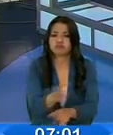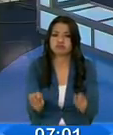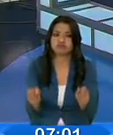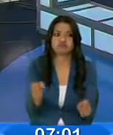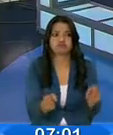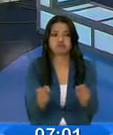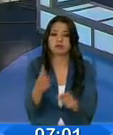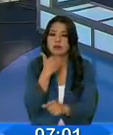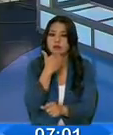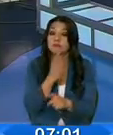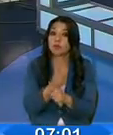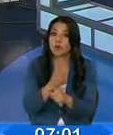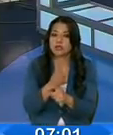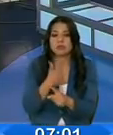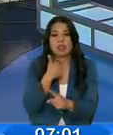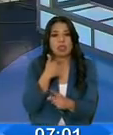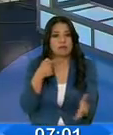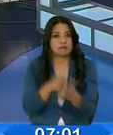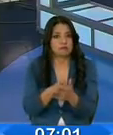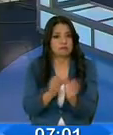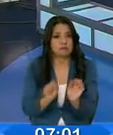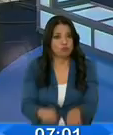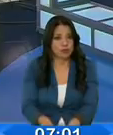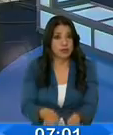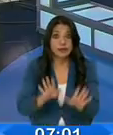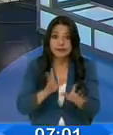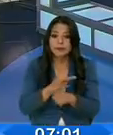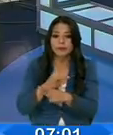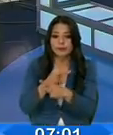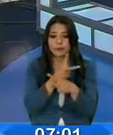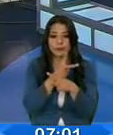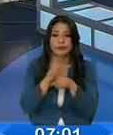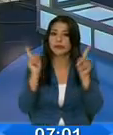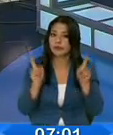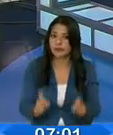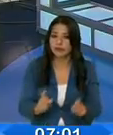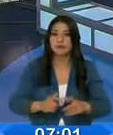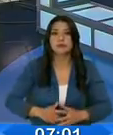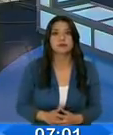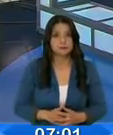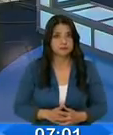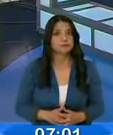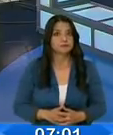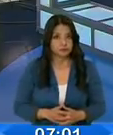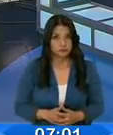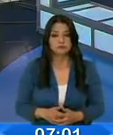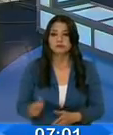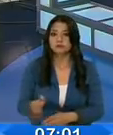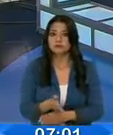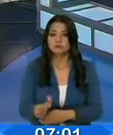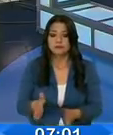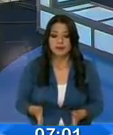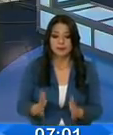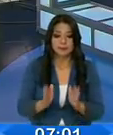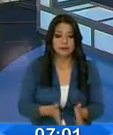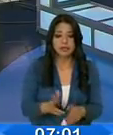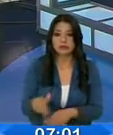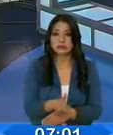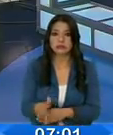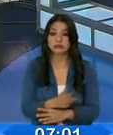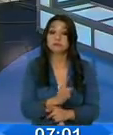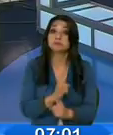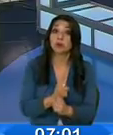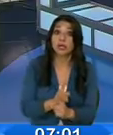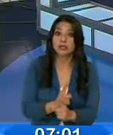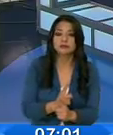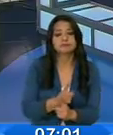de manejar y es por ello los accidentes que se dan en estos días. Obviamente, se tornan bastante resbalosas las vías en la capital, por eso, bueno, en